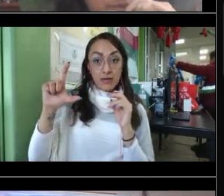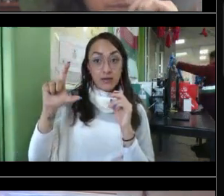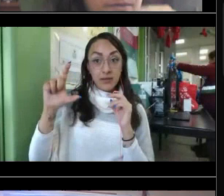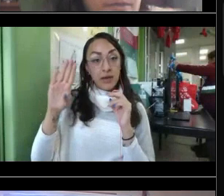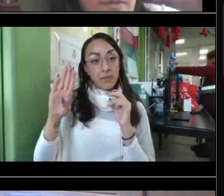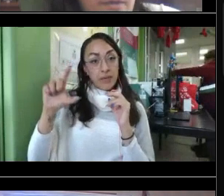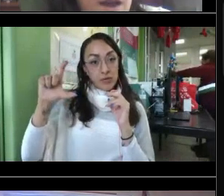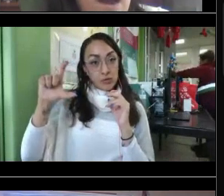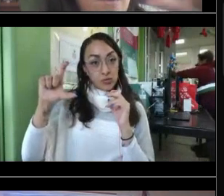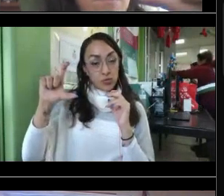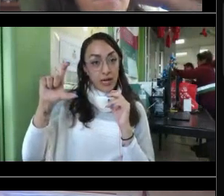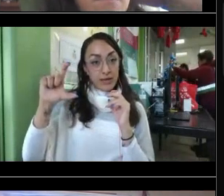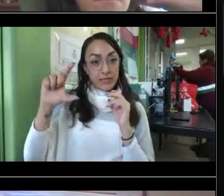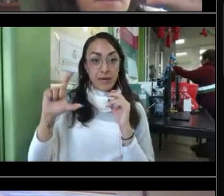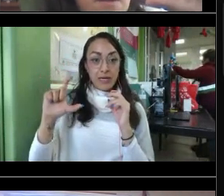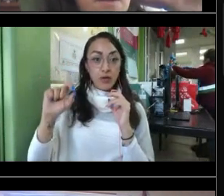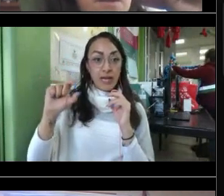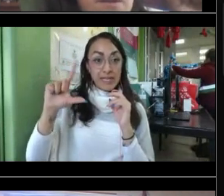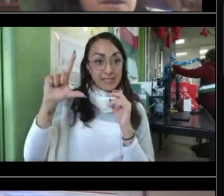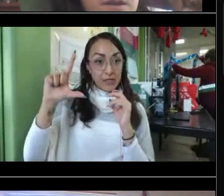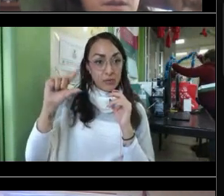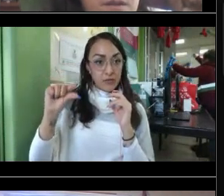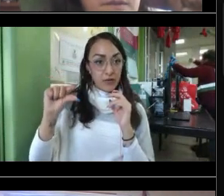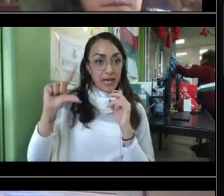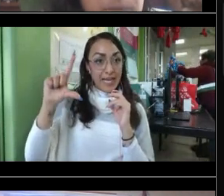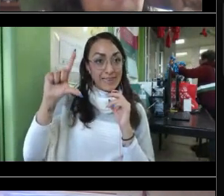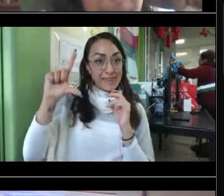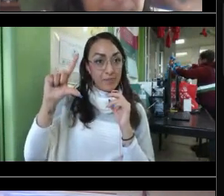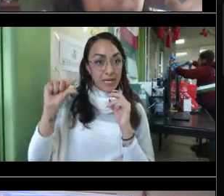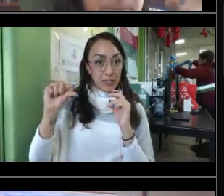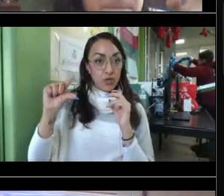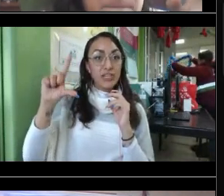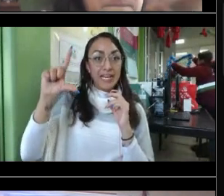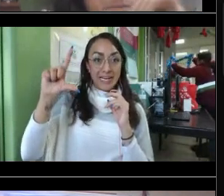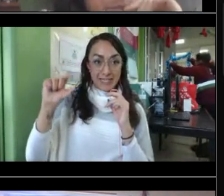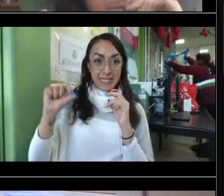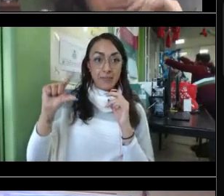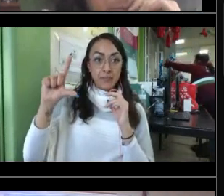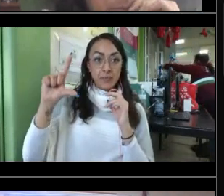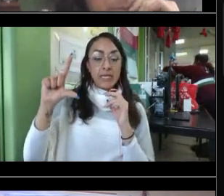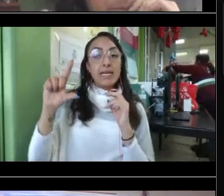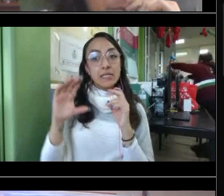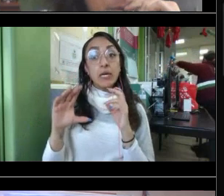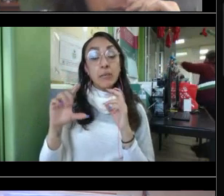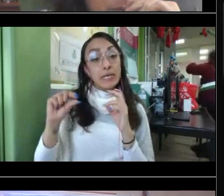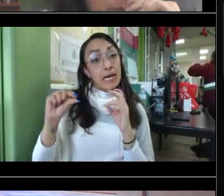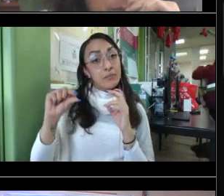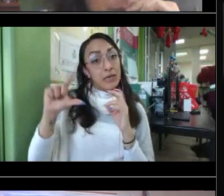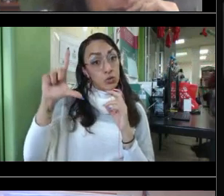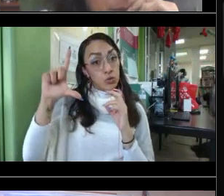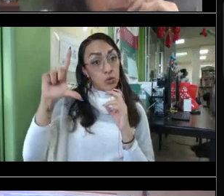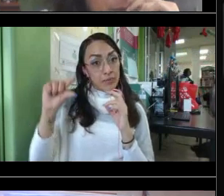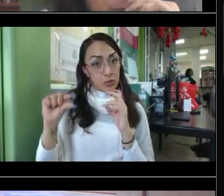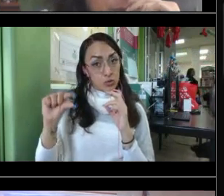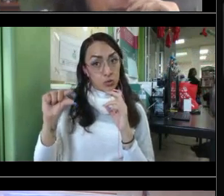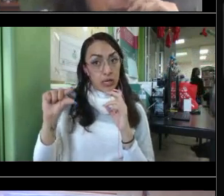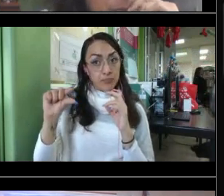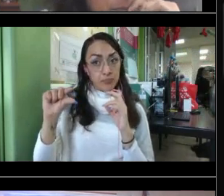mayúscula, B mayúscula, y marco como si fuera el tamaño de la letra. Y así voy a marcar